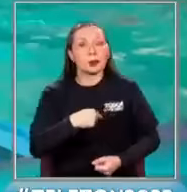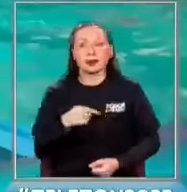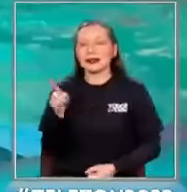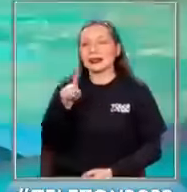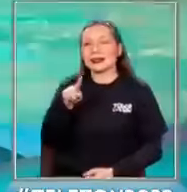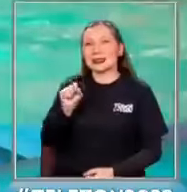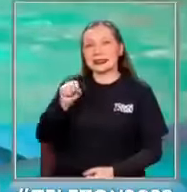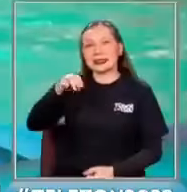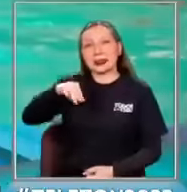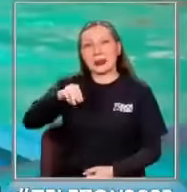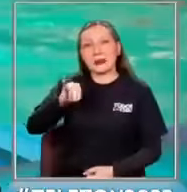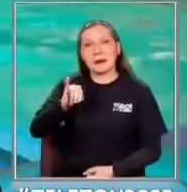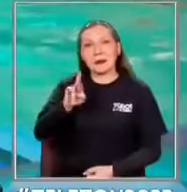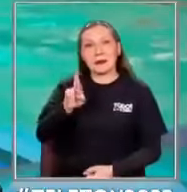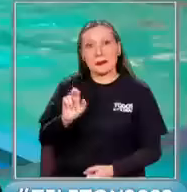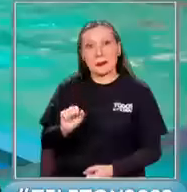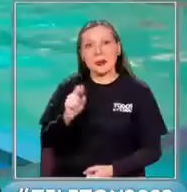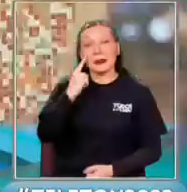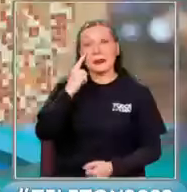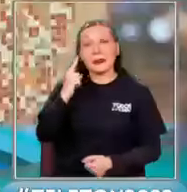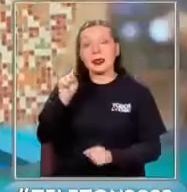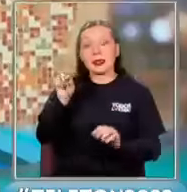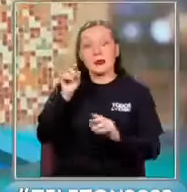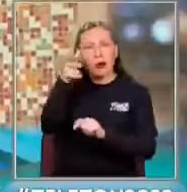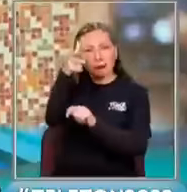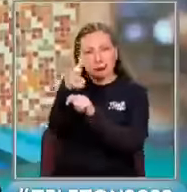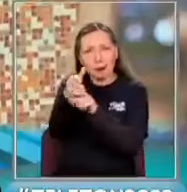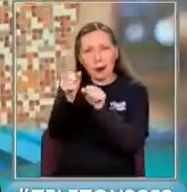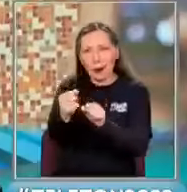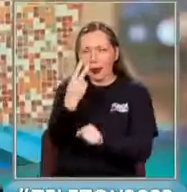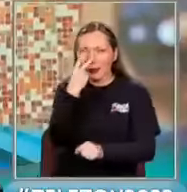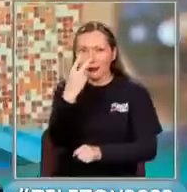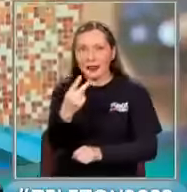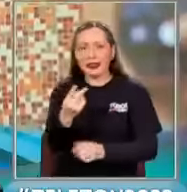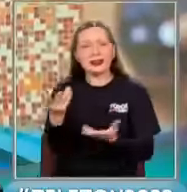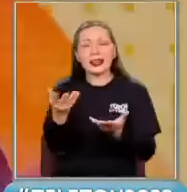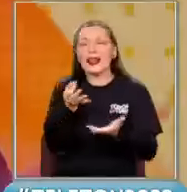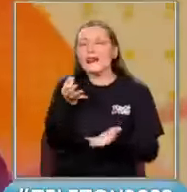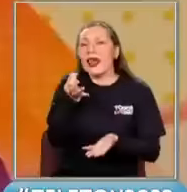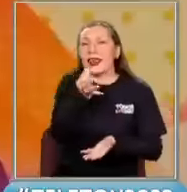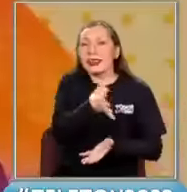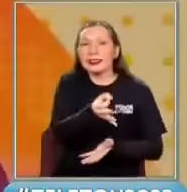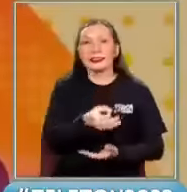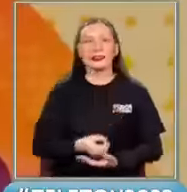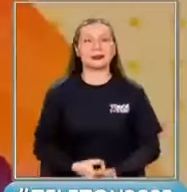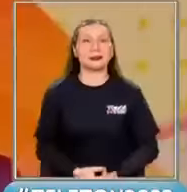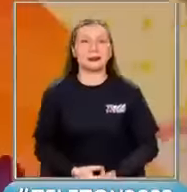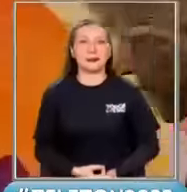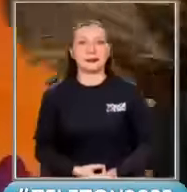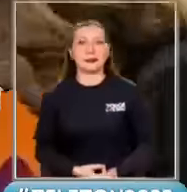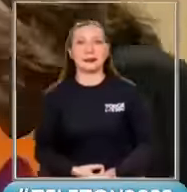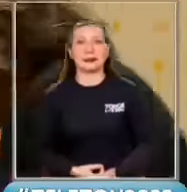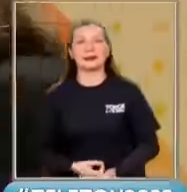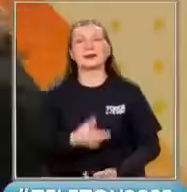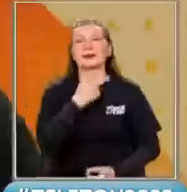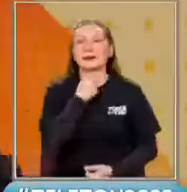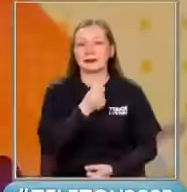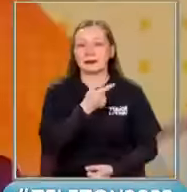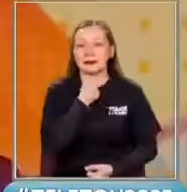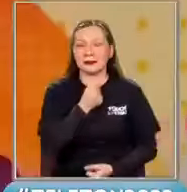Samira. Samira, póngase ahí para que la vea las cámaras. Dígame, ¿qué es lo que quiere decirle? Quiero...